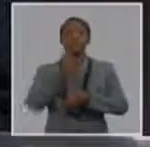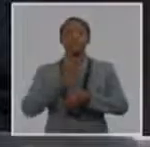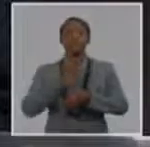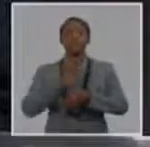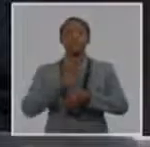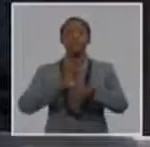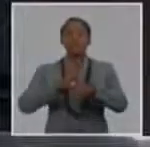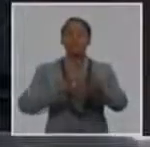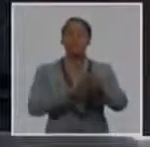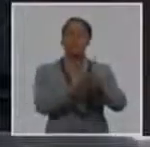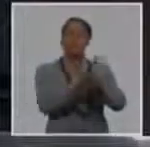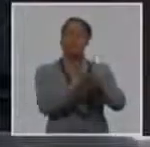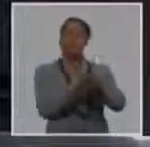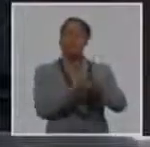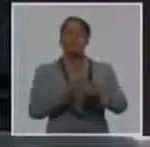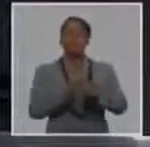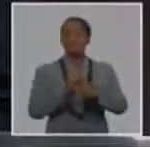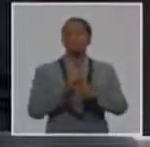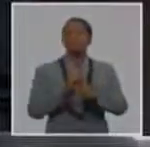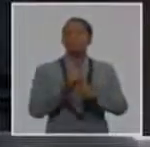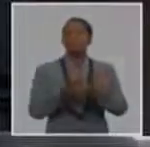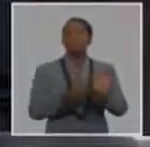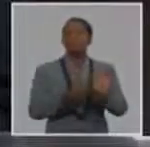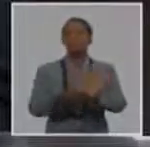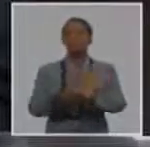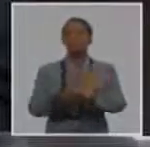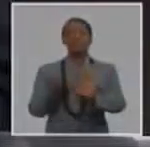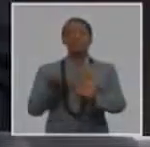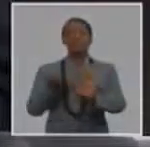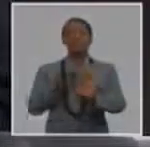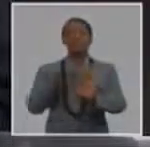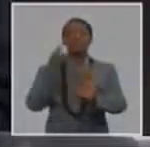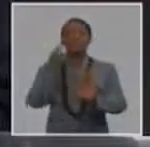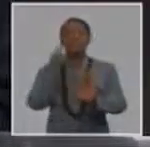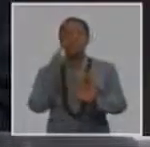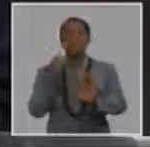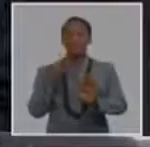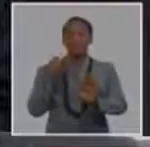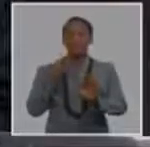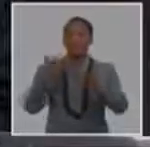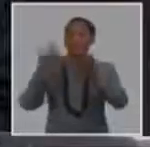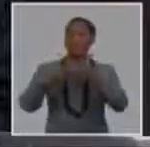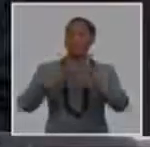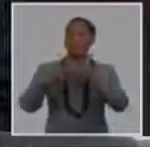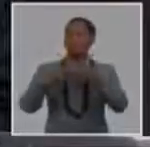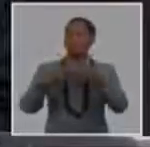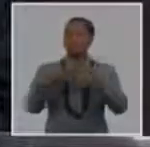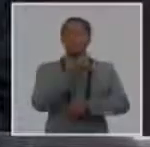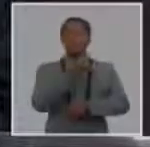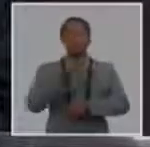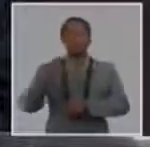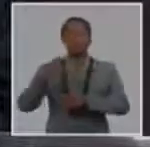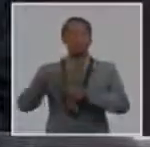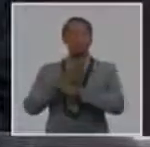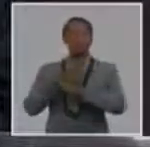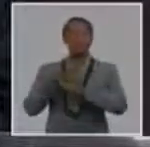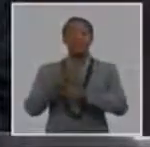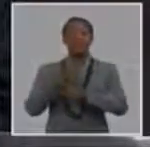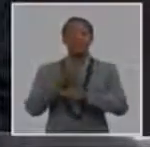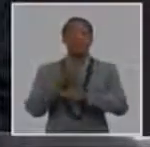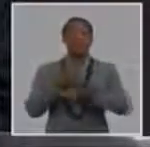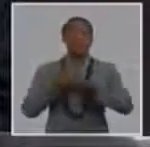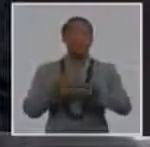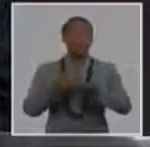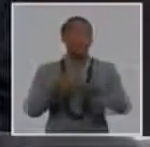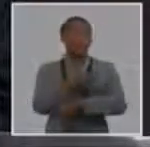es precisamente poder responder a las demandas del país, de la economía, del sistema de salud, de la sociedad. Y esto fue